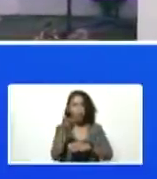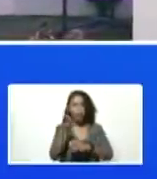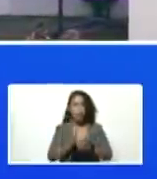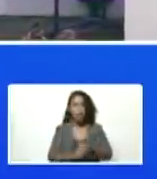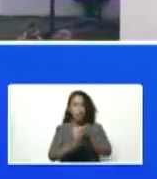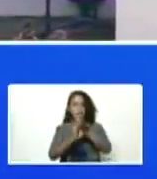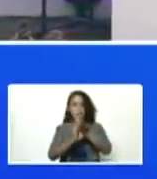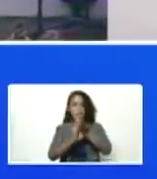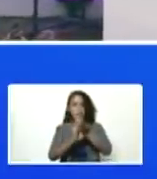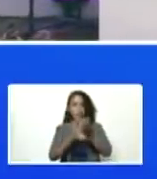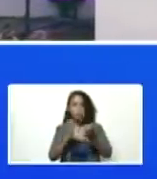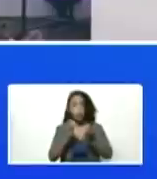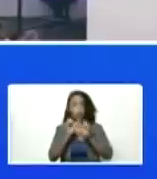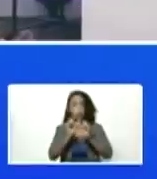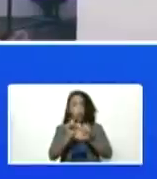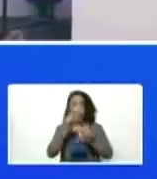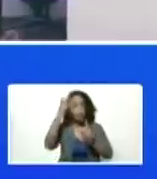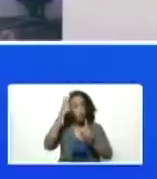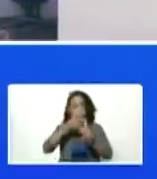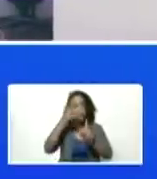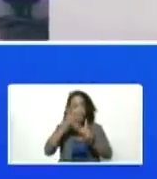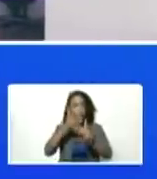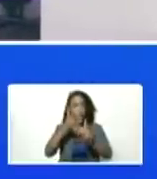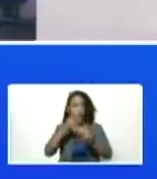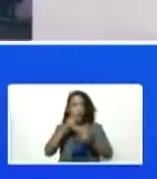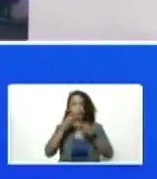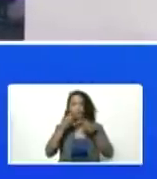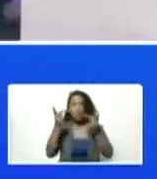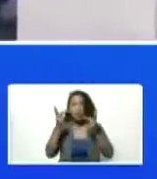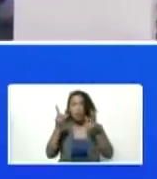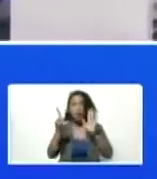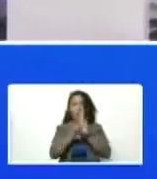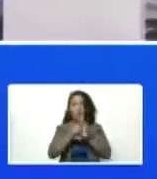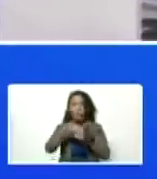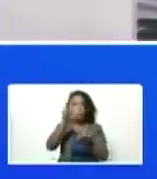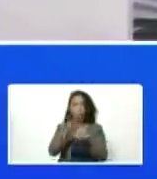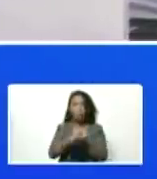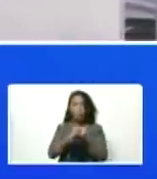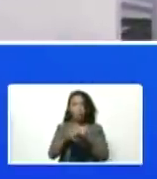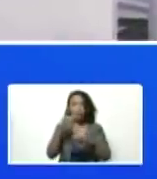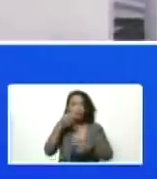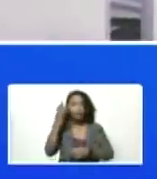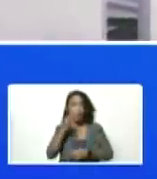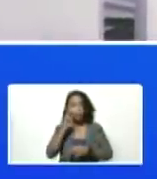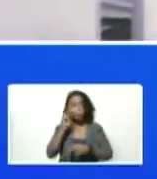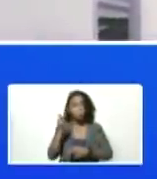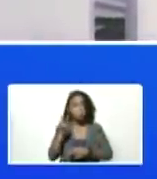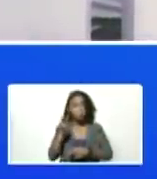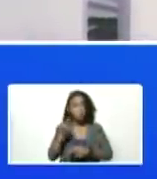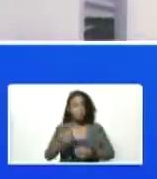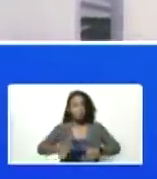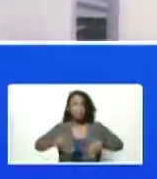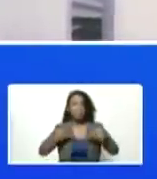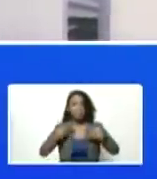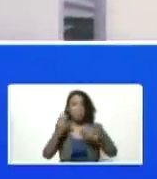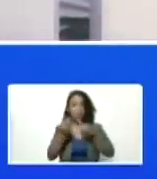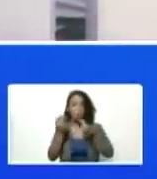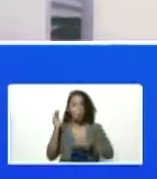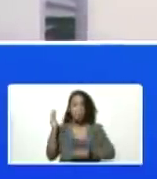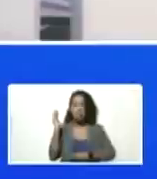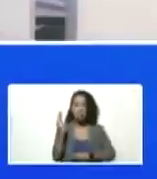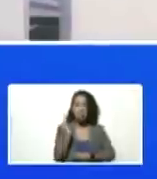comandando, y siguiendo sus instrucciones, promulgamos esta ley y de verdad vemos con la mayor alegría cómo se ha